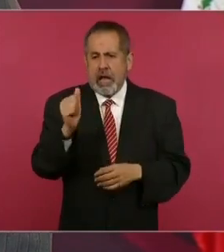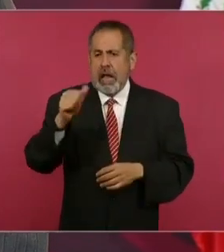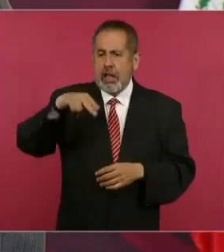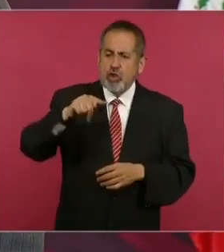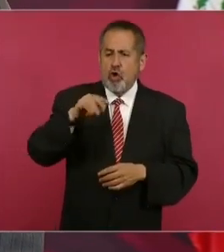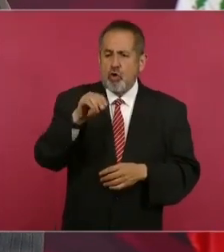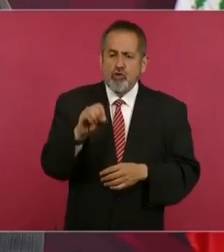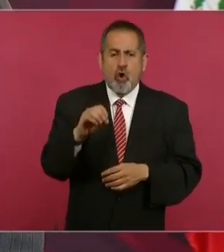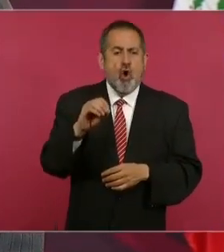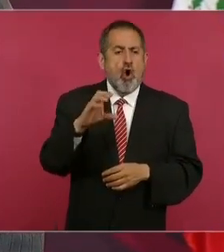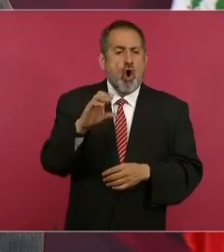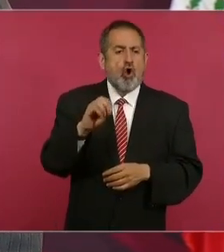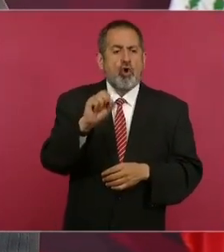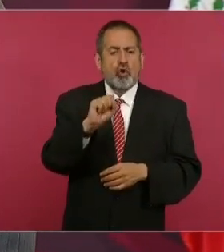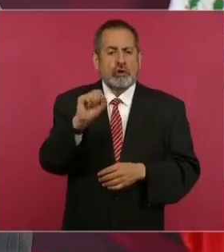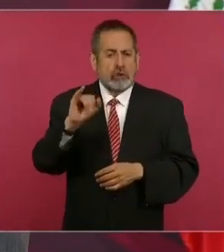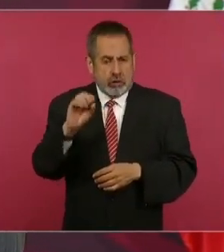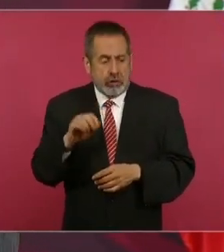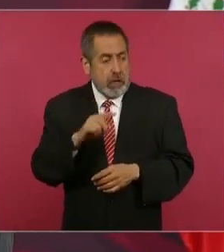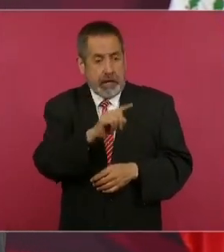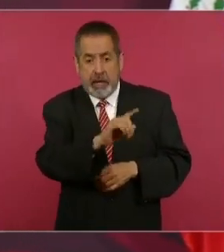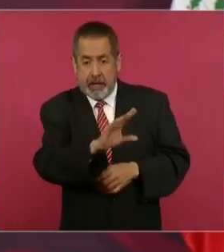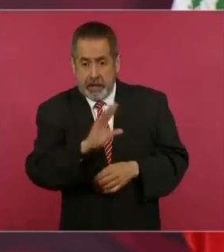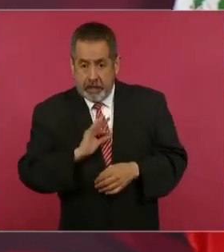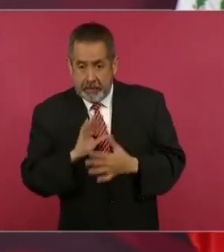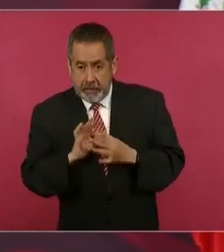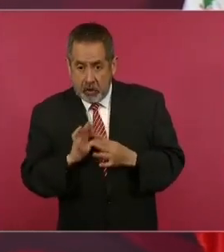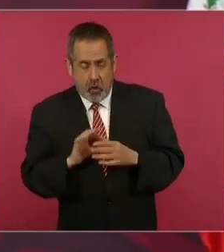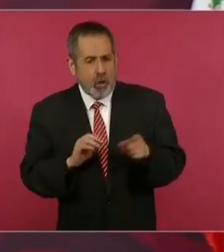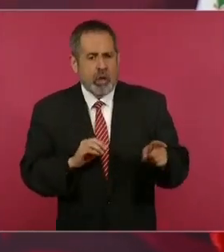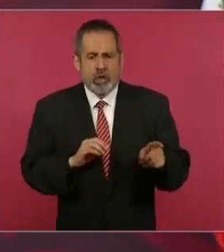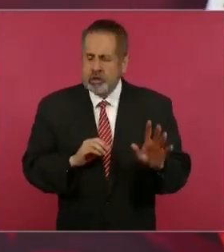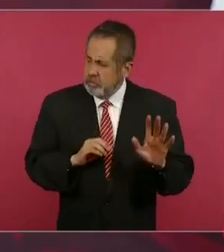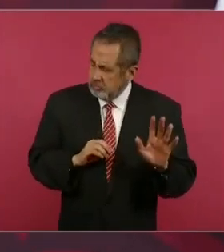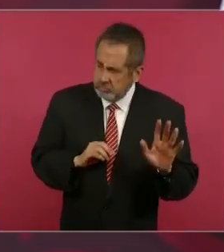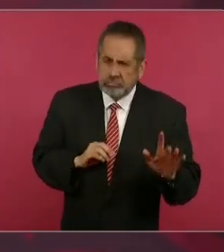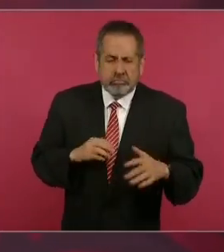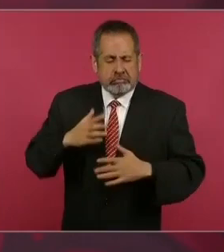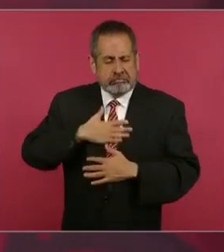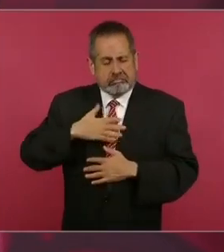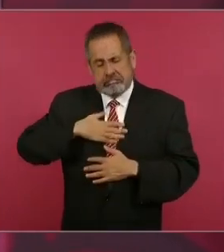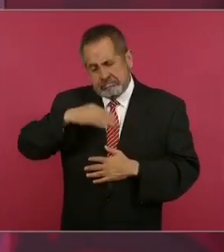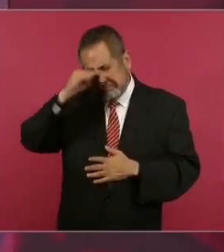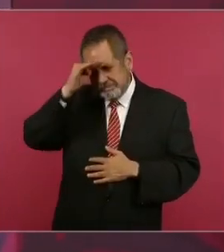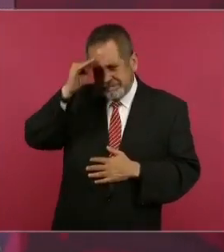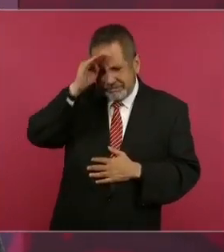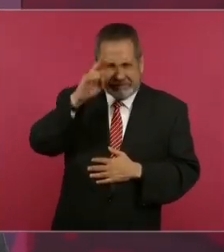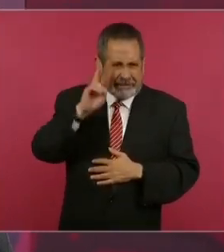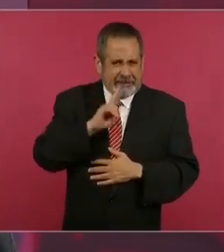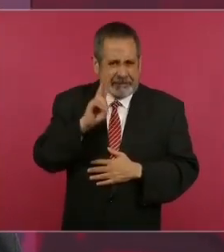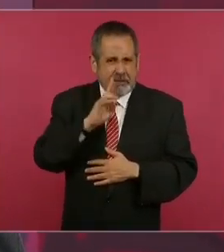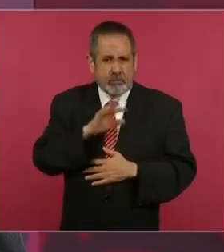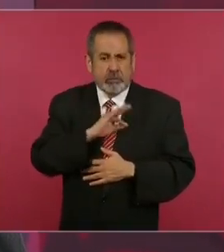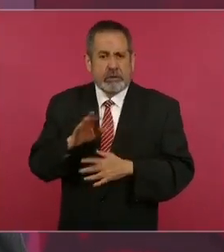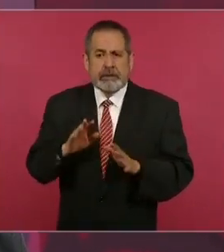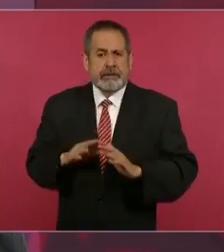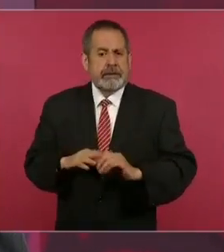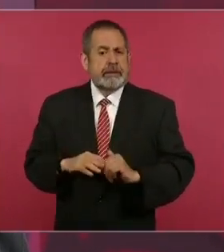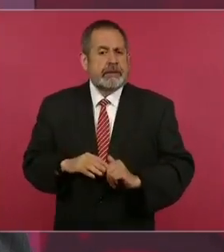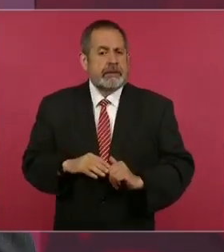Cosío, me mencionó que ellos están pensando tener ya